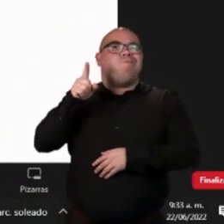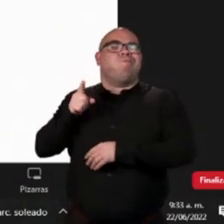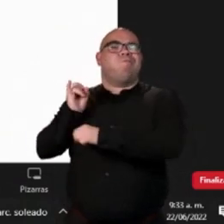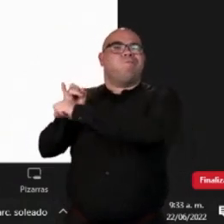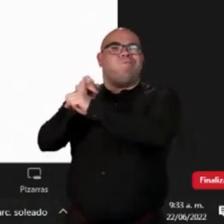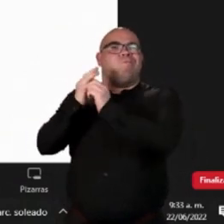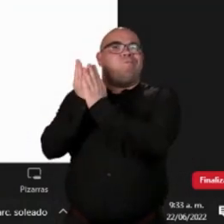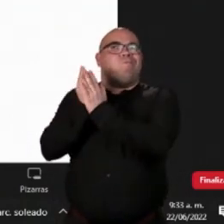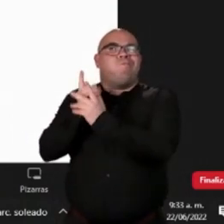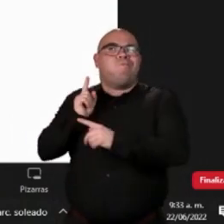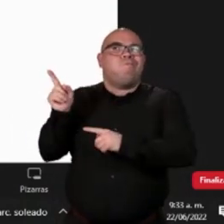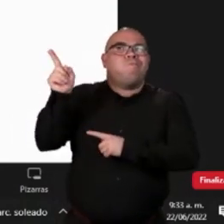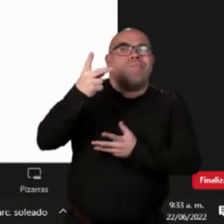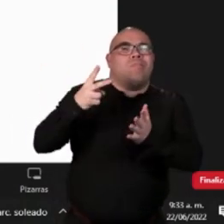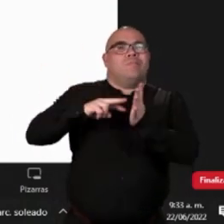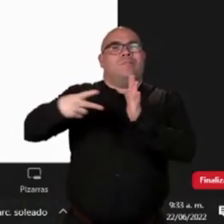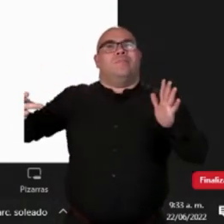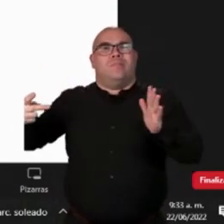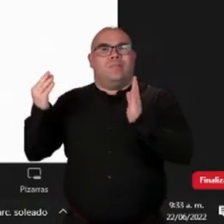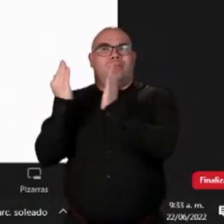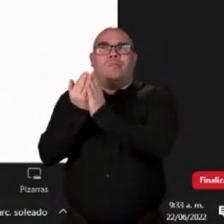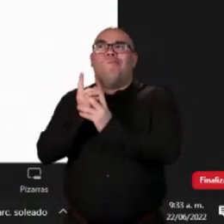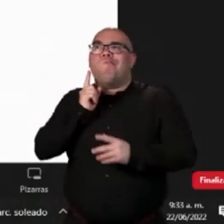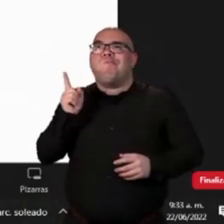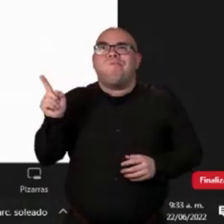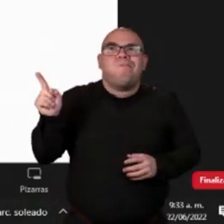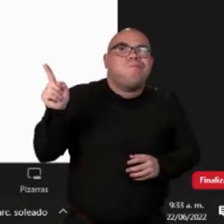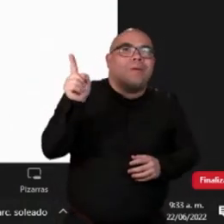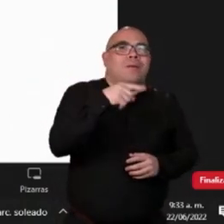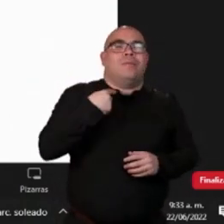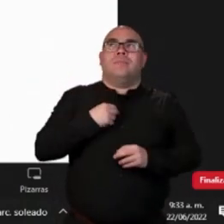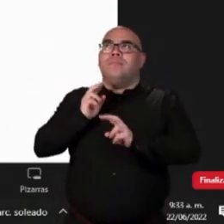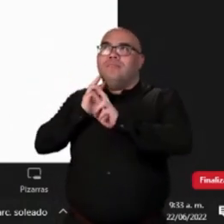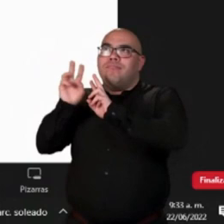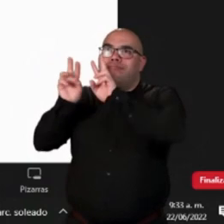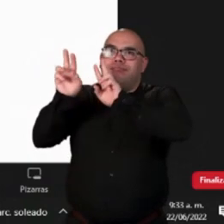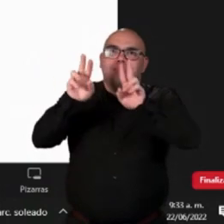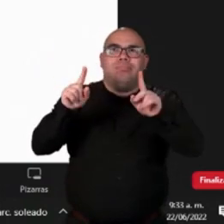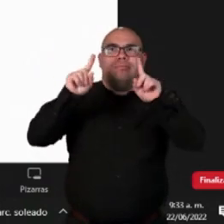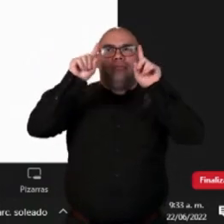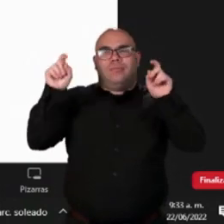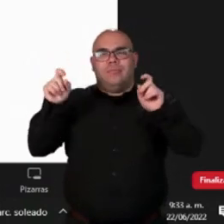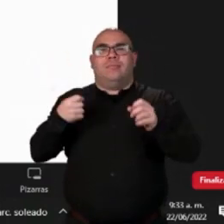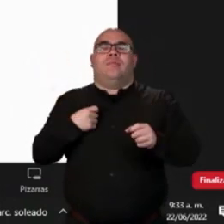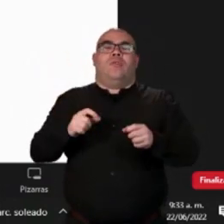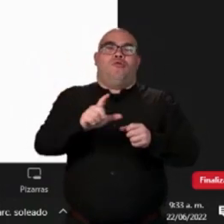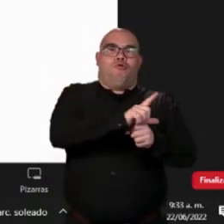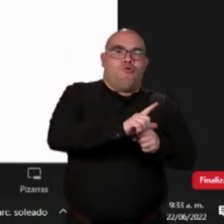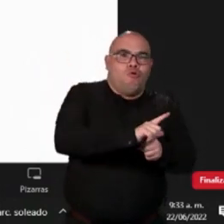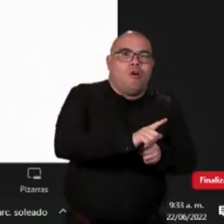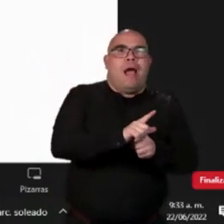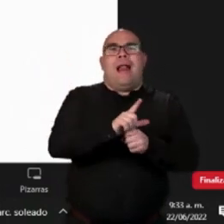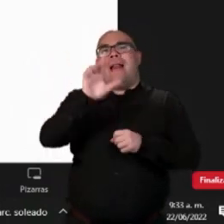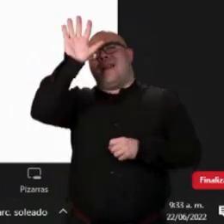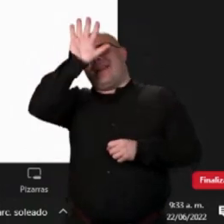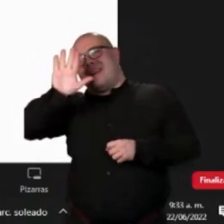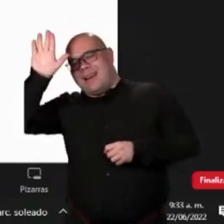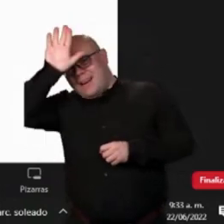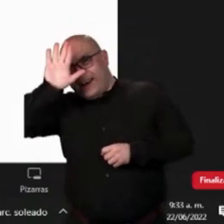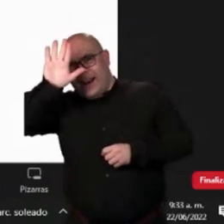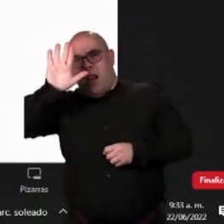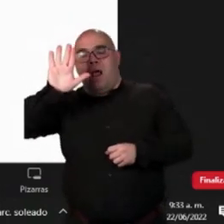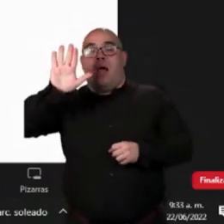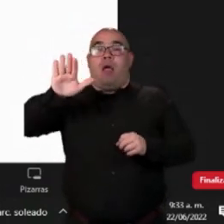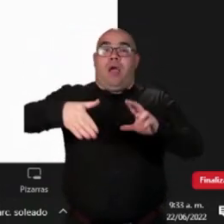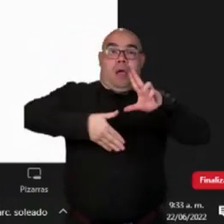de la tecnología educativa, hacia dónde van las cosas en los ámbitos locales, regionales, en América